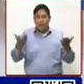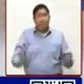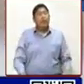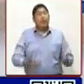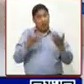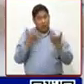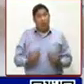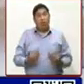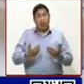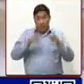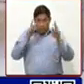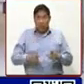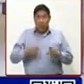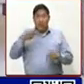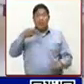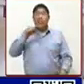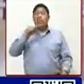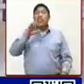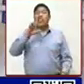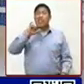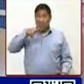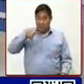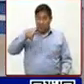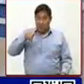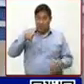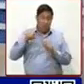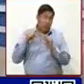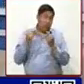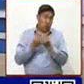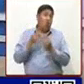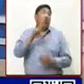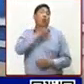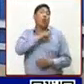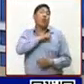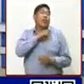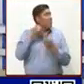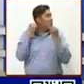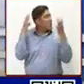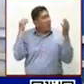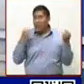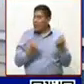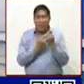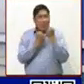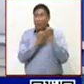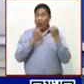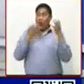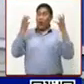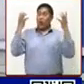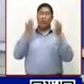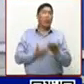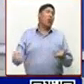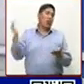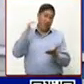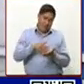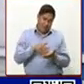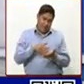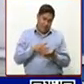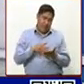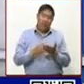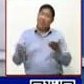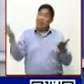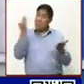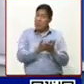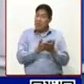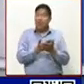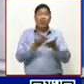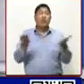vez, también, la gente del GACIP, que siempre está al lado de nosotros trabajando en este tipo de campañas, reaccionó nuevamente y llegó hasta el